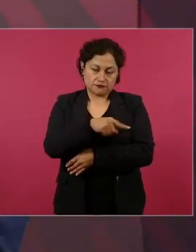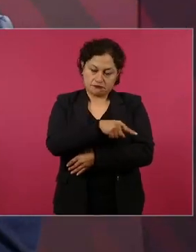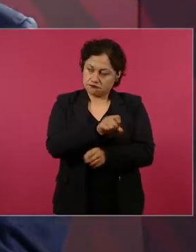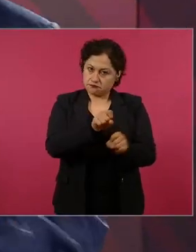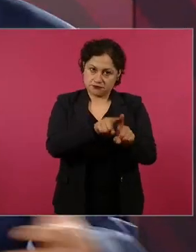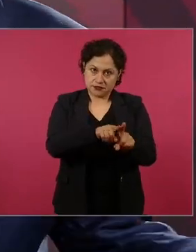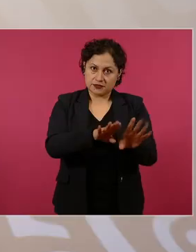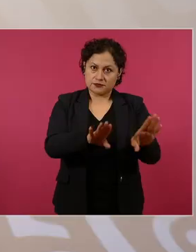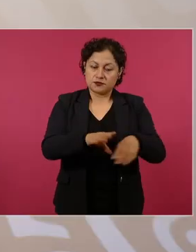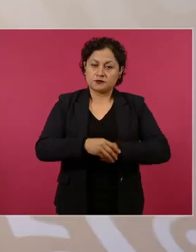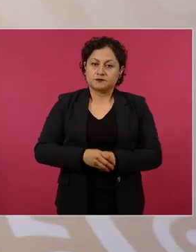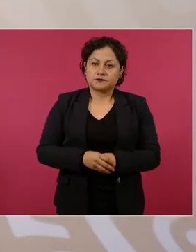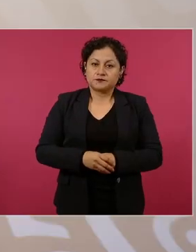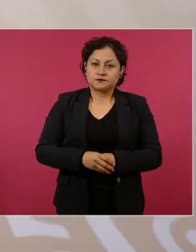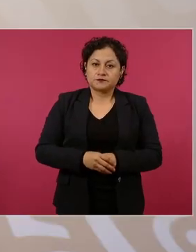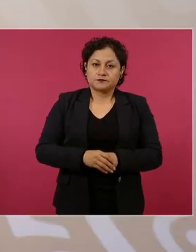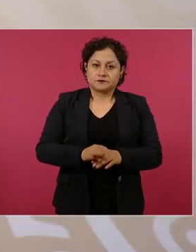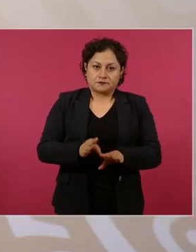yo tampoco sabía,